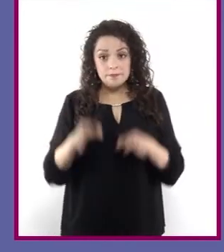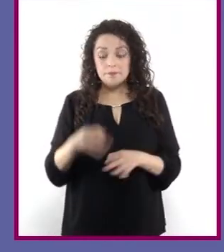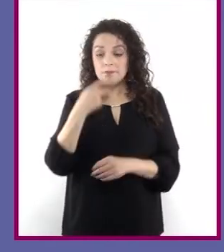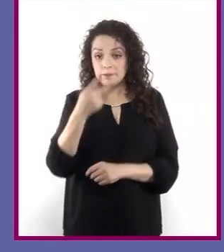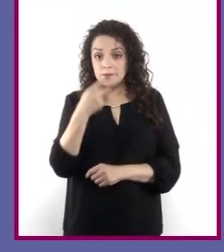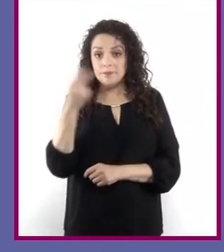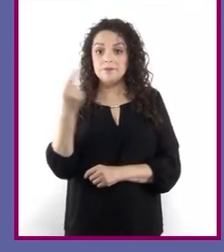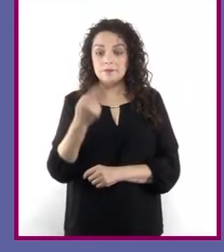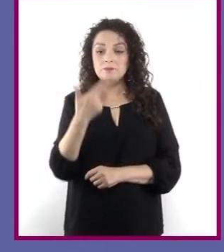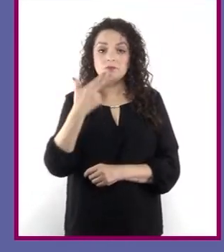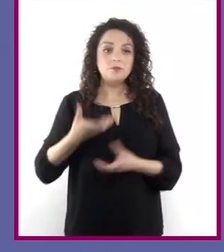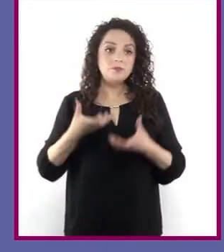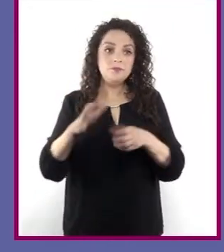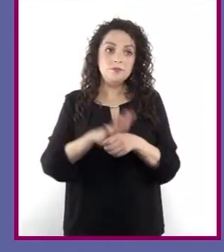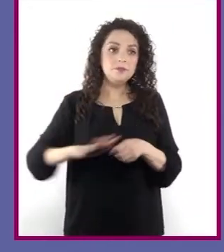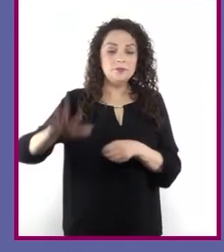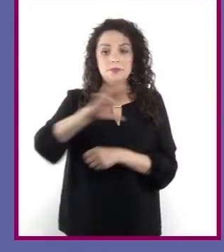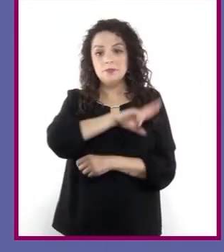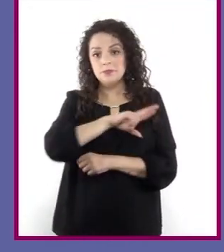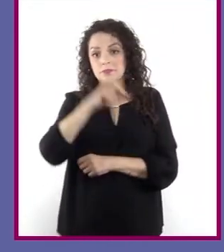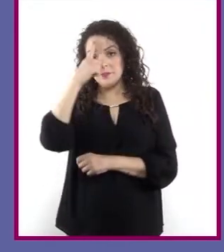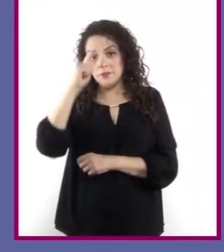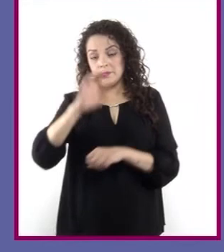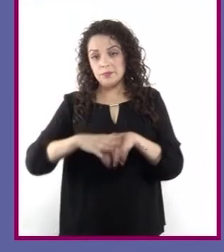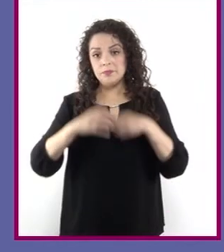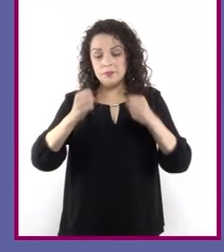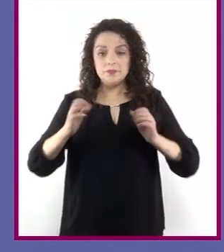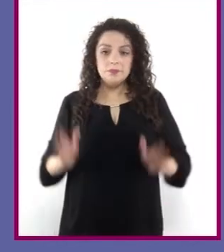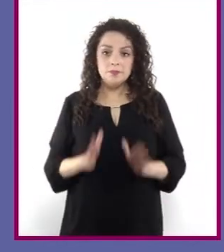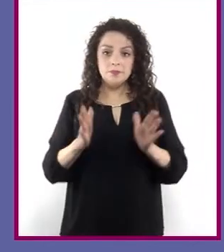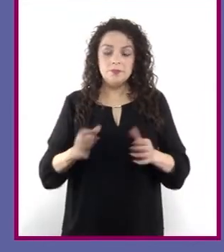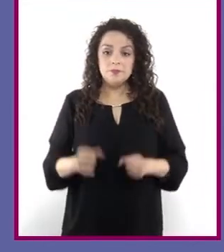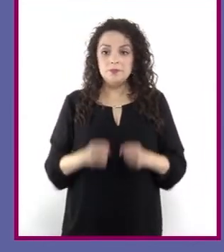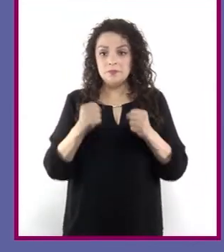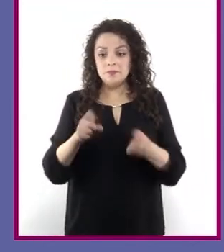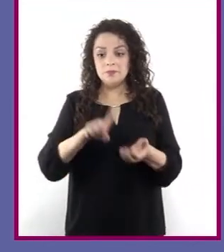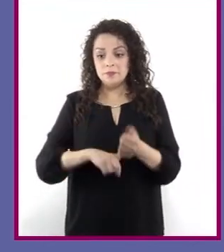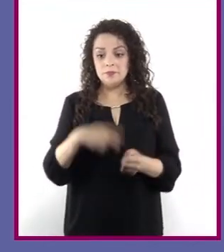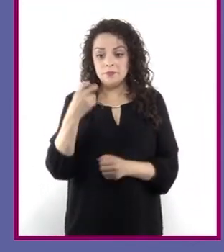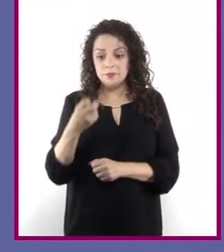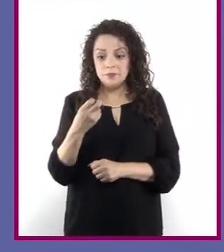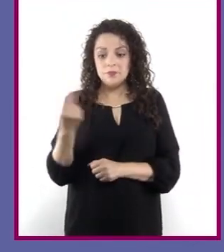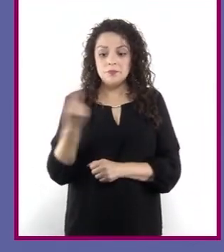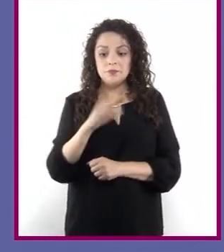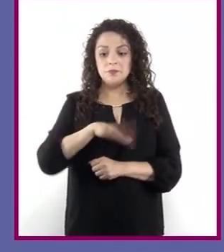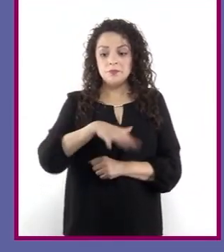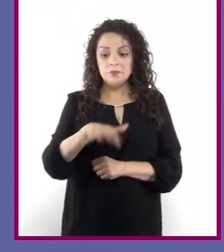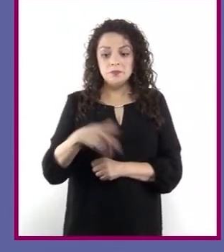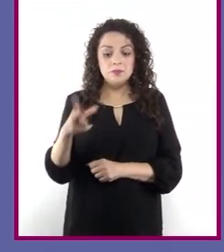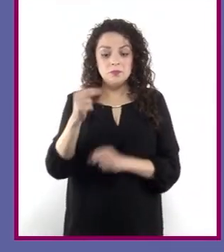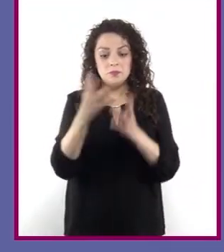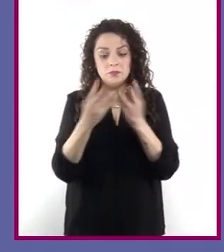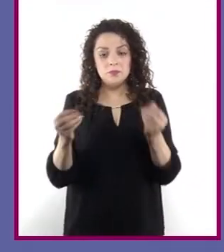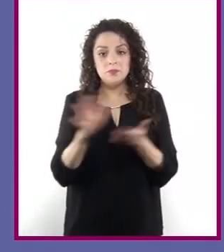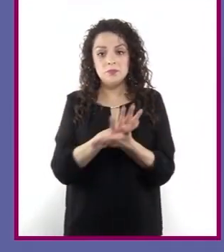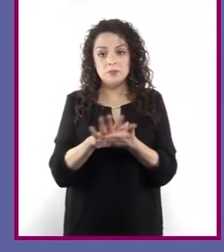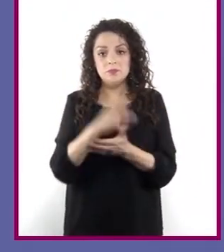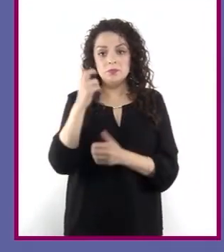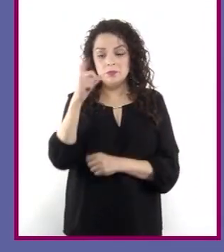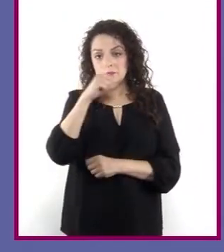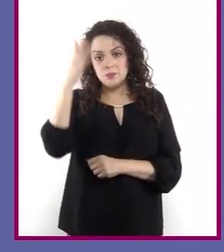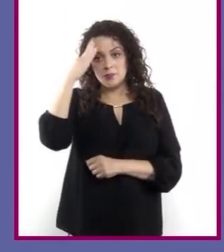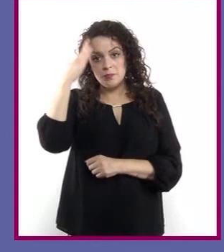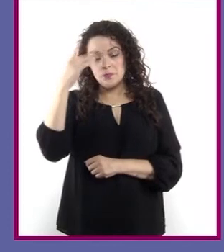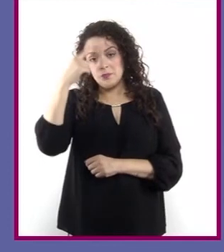espacios públicos y privados, permitiendo que se fortalezcan, promuevan y revitalicen. Los habitantes buscan que no desaparezca su lengua materna y han